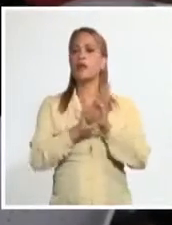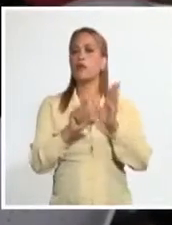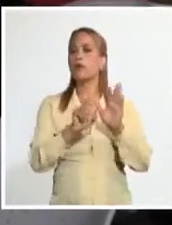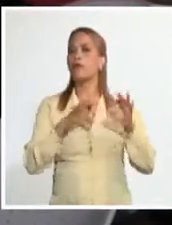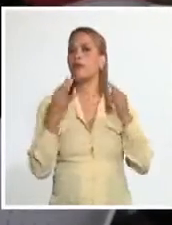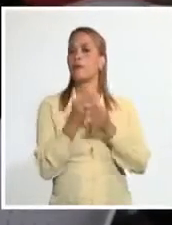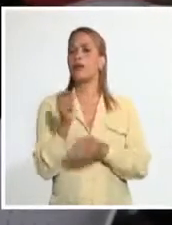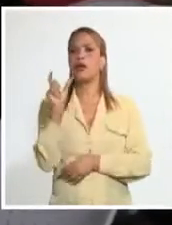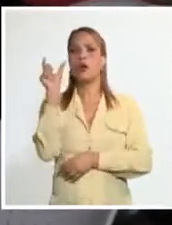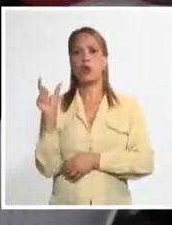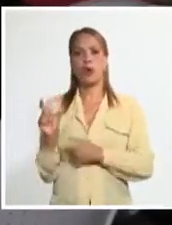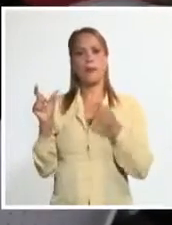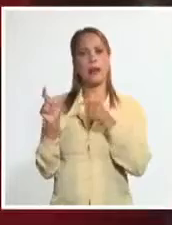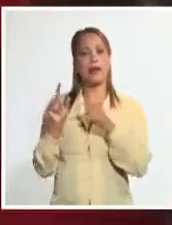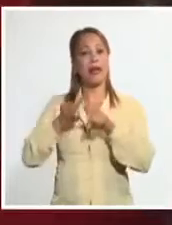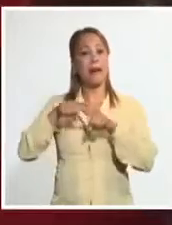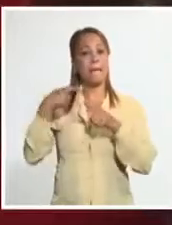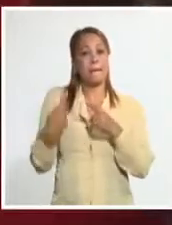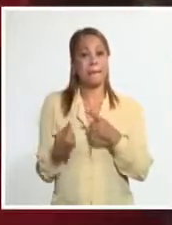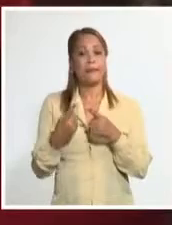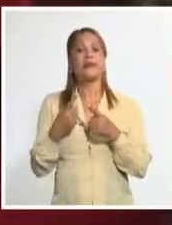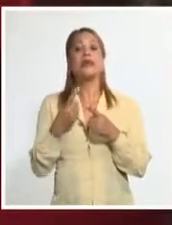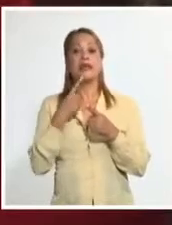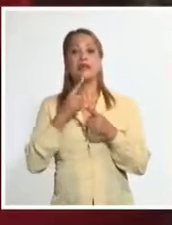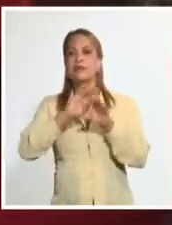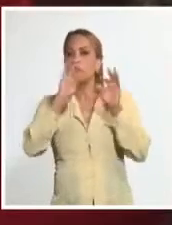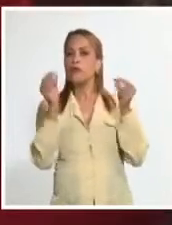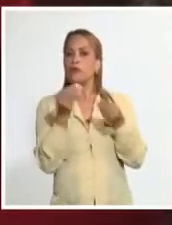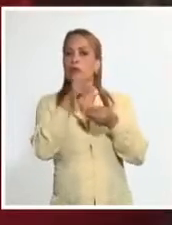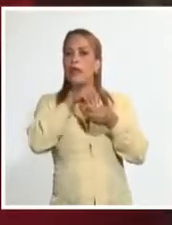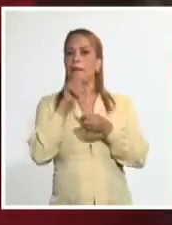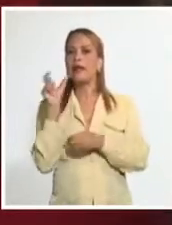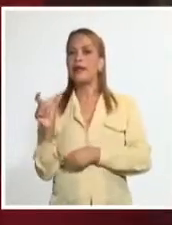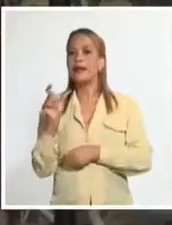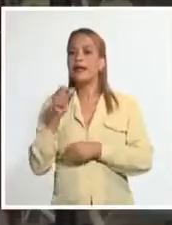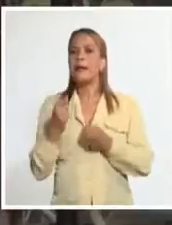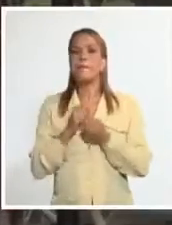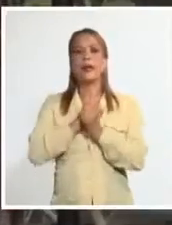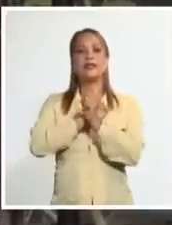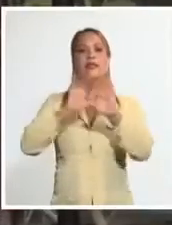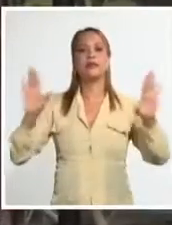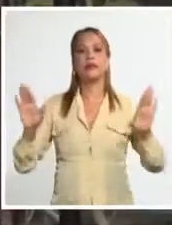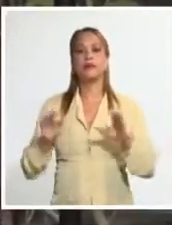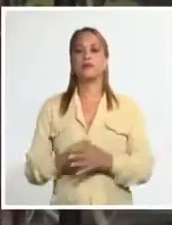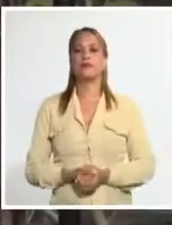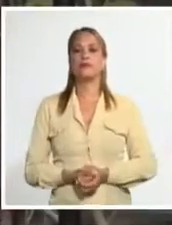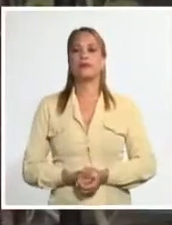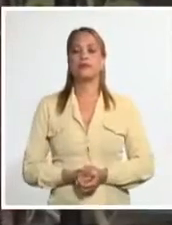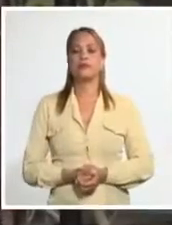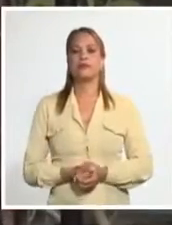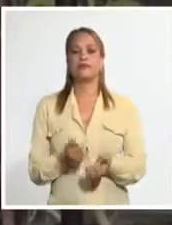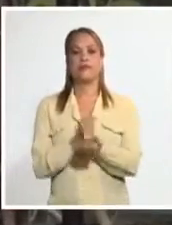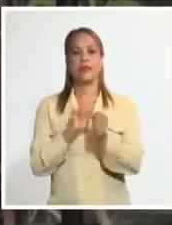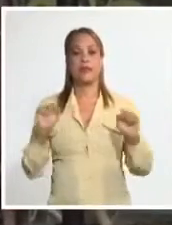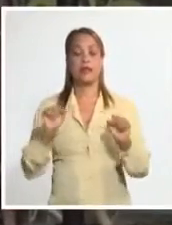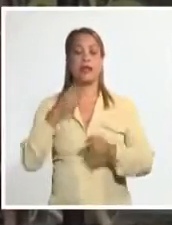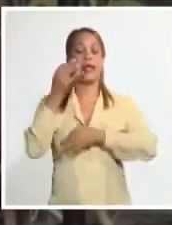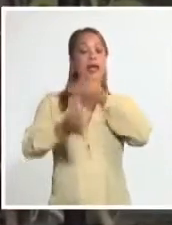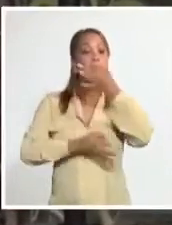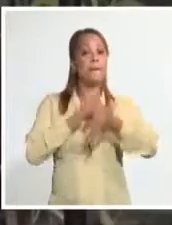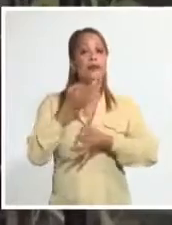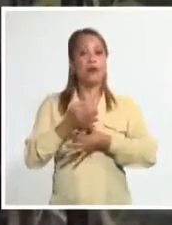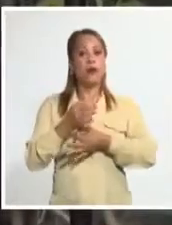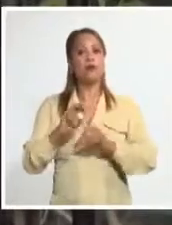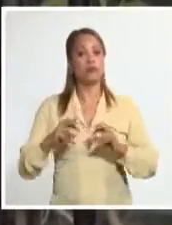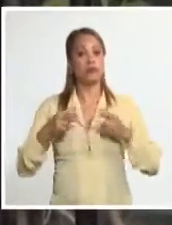una palabra, a partir de lo que abarca y defiende, esta sería emancipador. Miguel Díaz-Canel ratificó su convicción